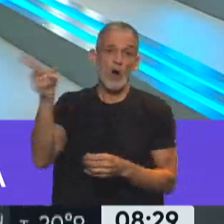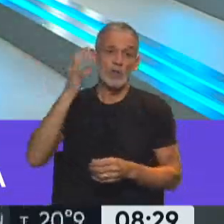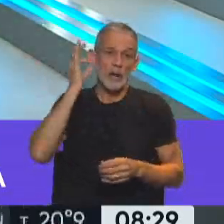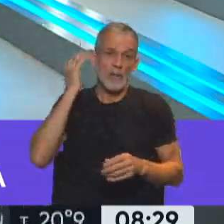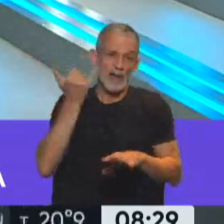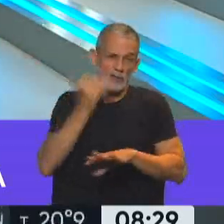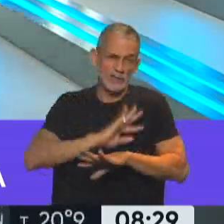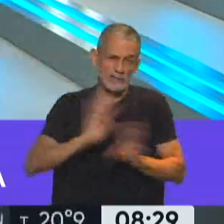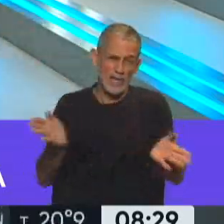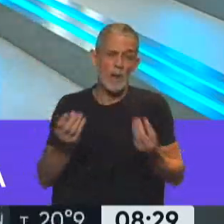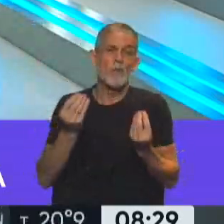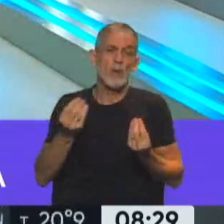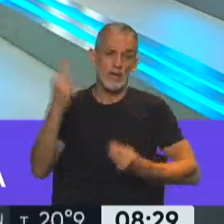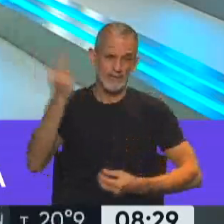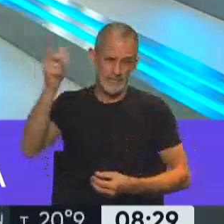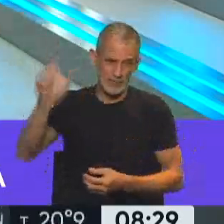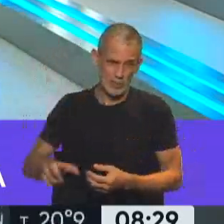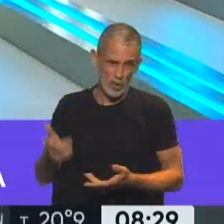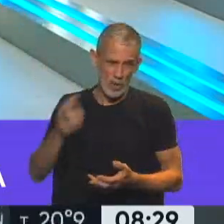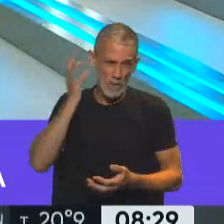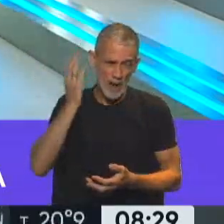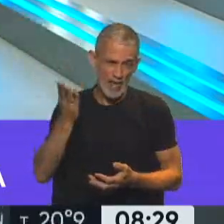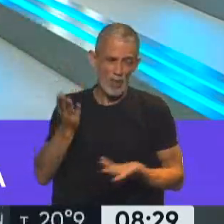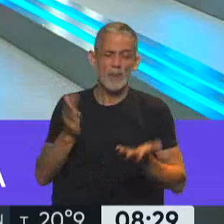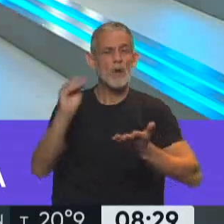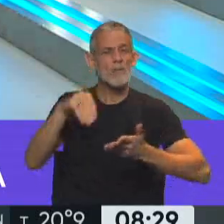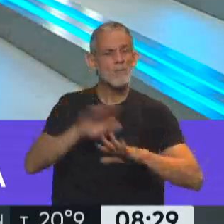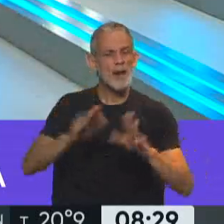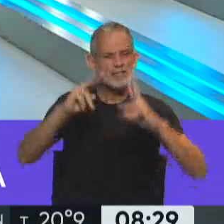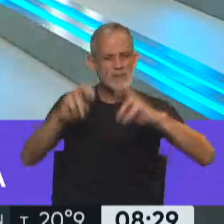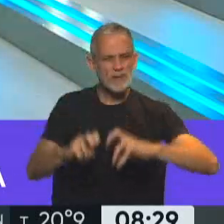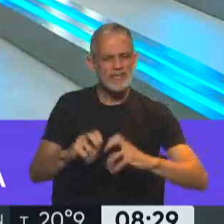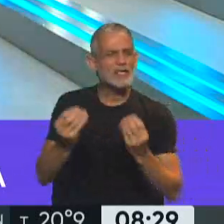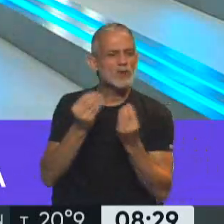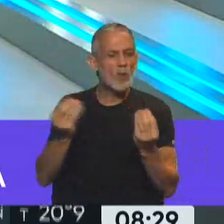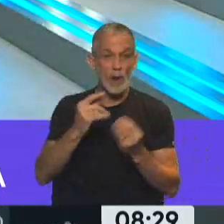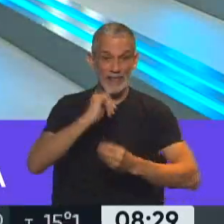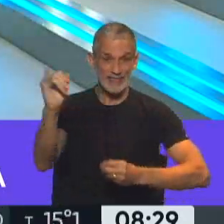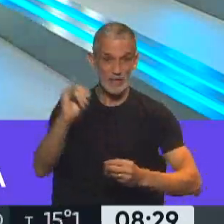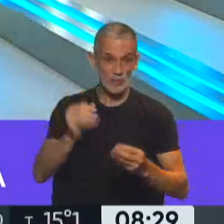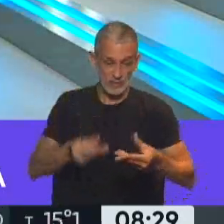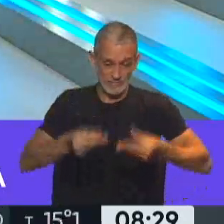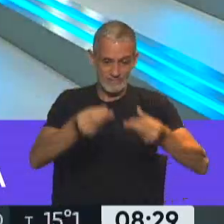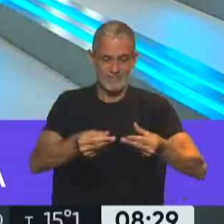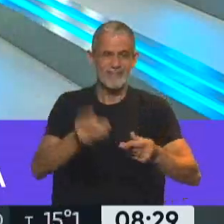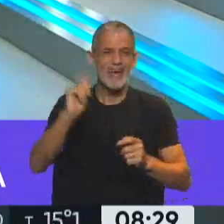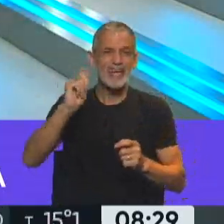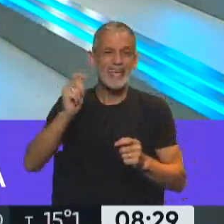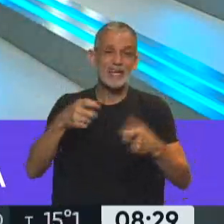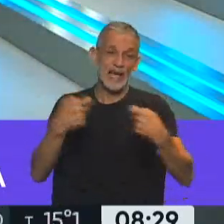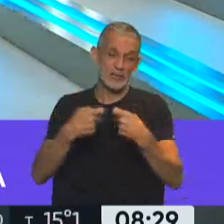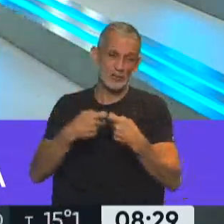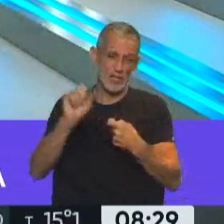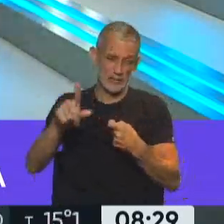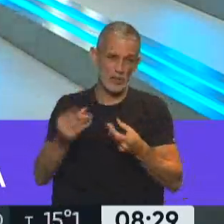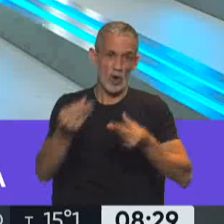está extinguida por su fallecimiento. Pero además se investiga en esta denuncia que fue presentada por una